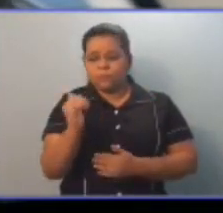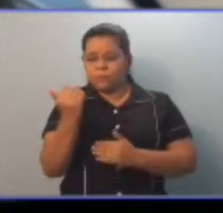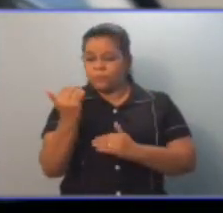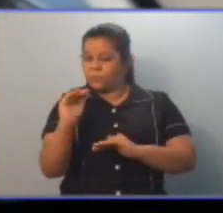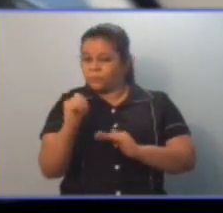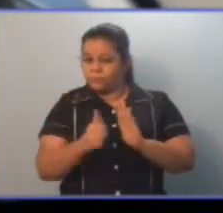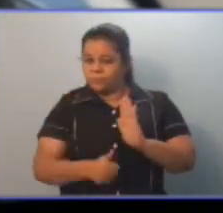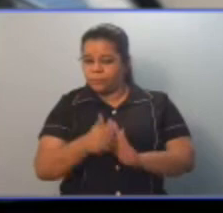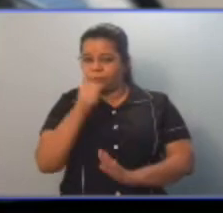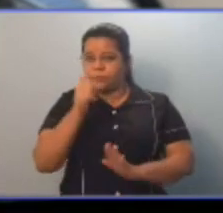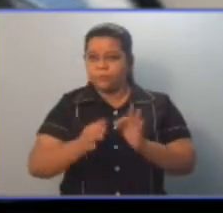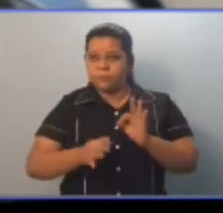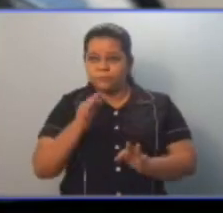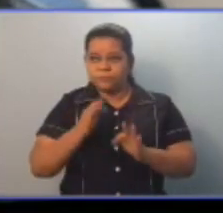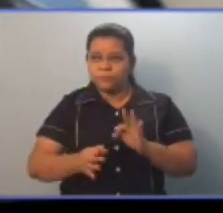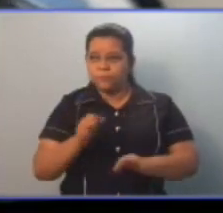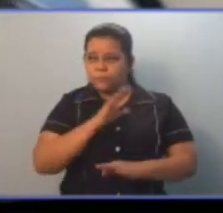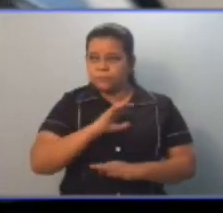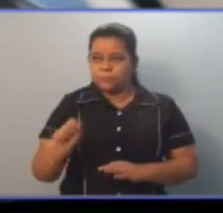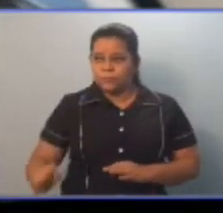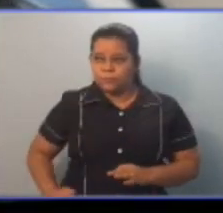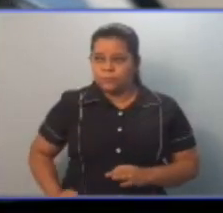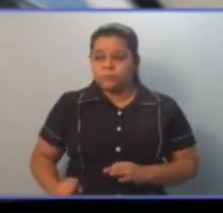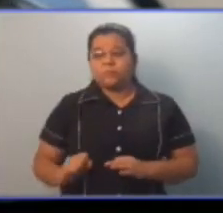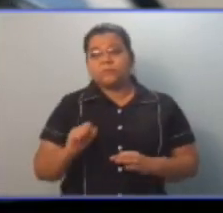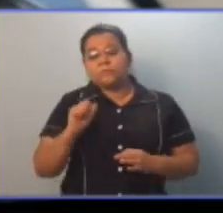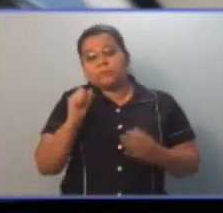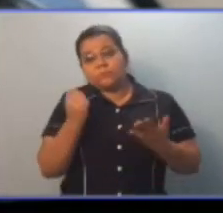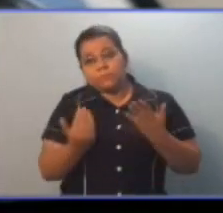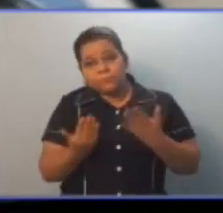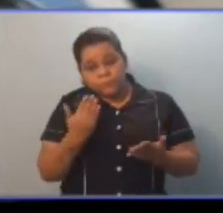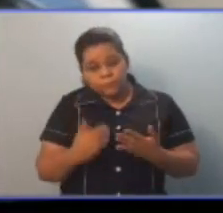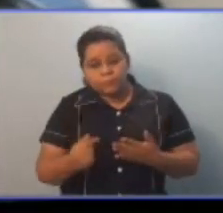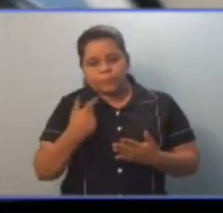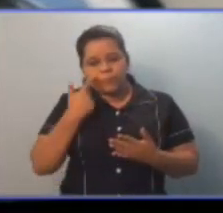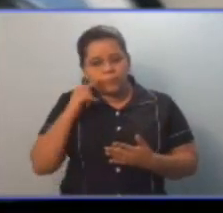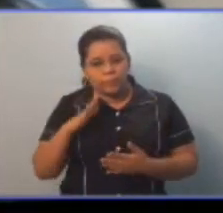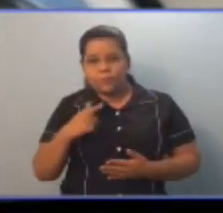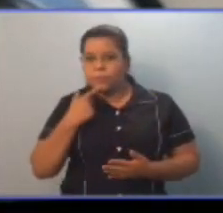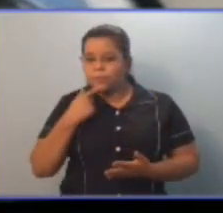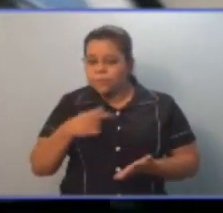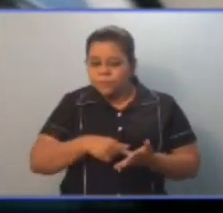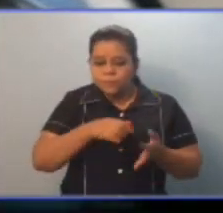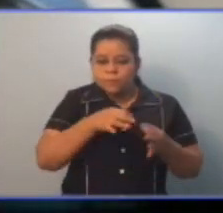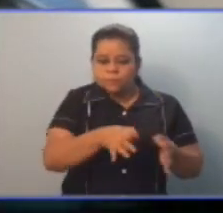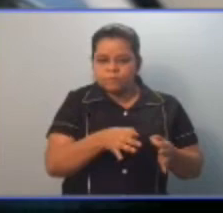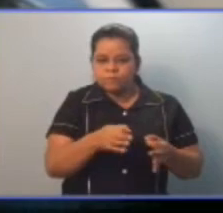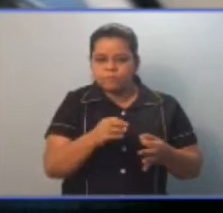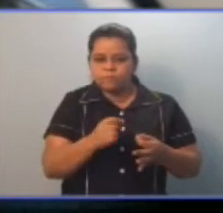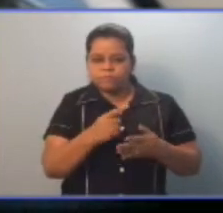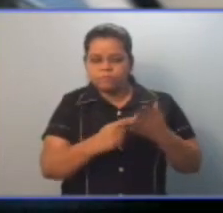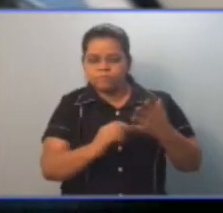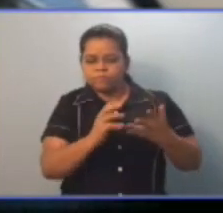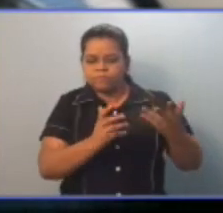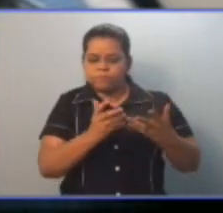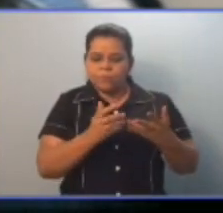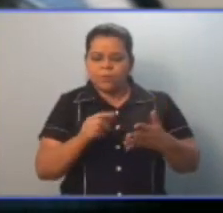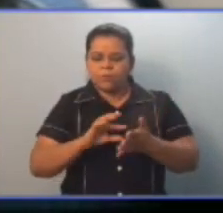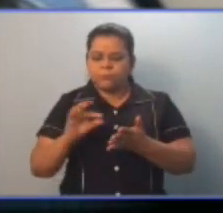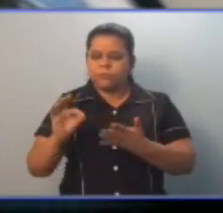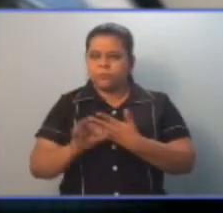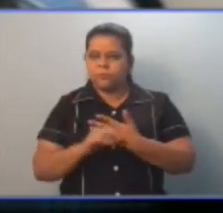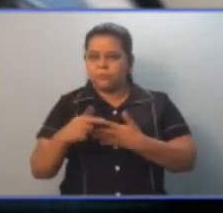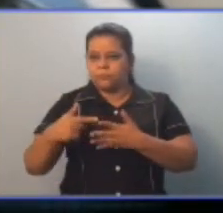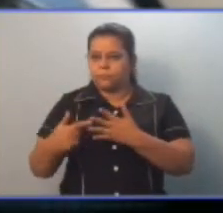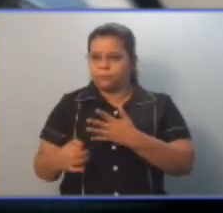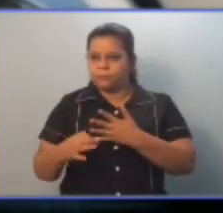Tribunal de Justicia en El Salvador. Si se llegara a presentar una demanda de inconstitucionalidad contra el decreto de